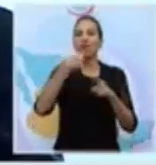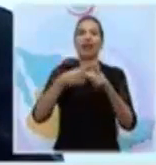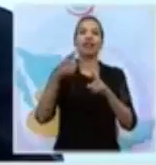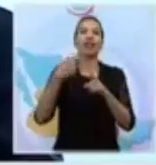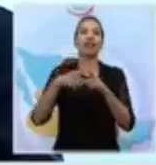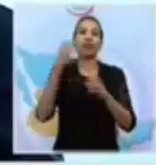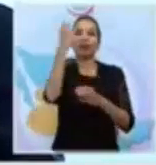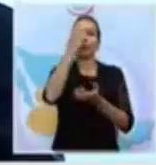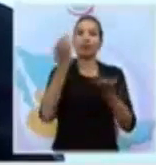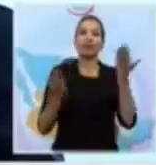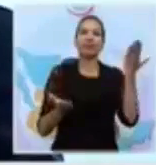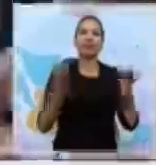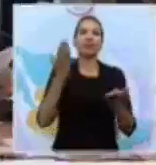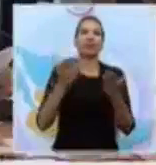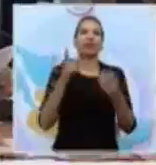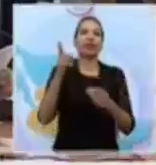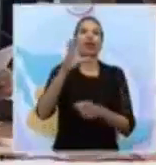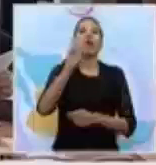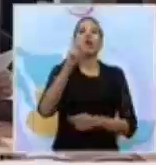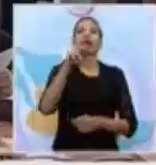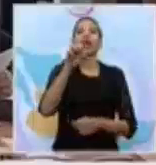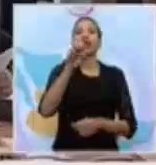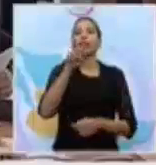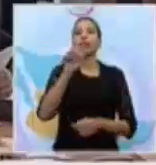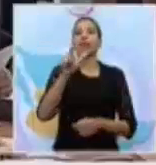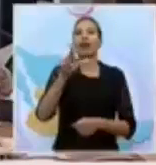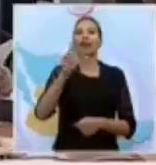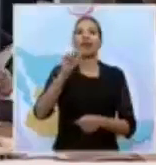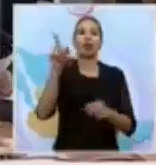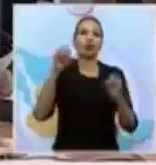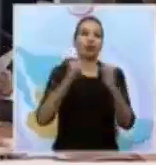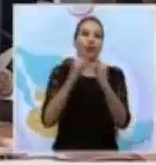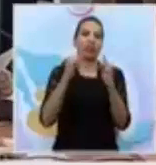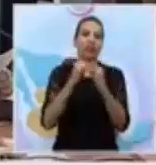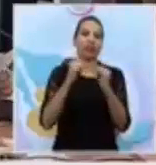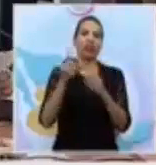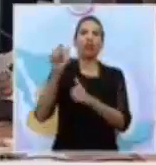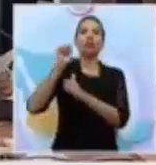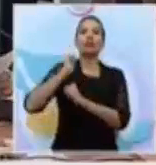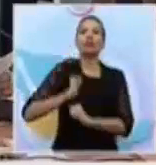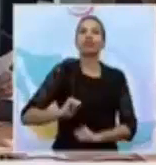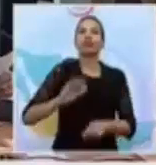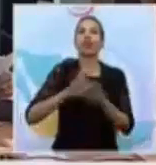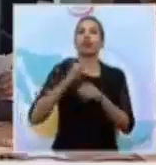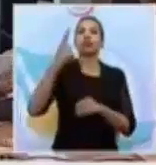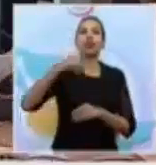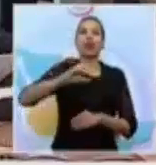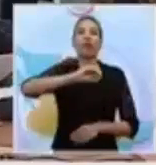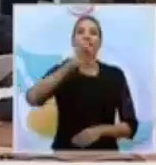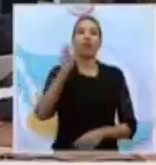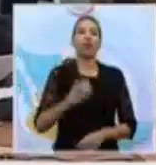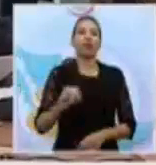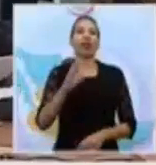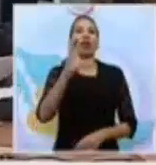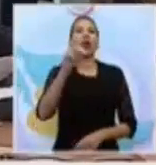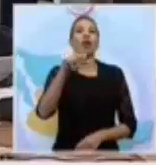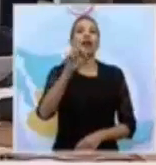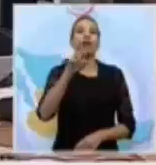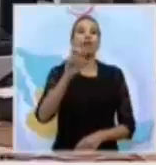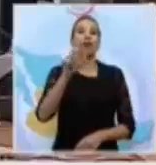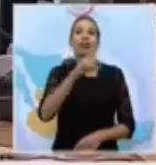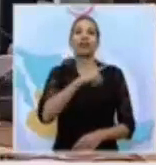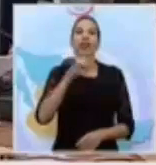las evaluaciones es el Coneval y no la dependencia ejecutora, e instituye la obligación del Coneval de